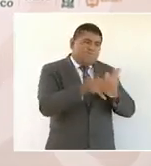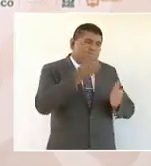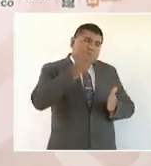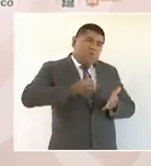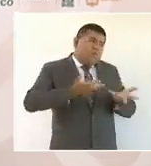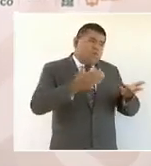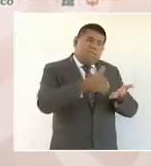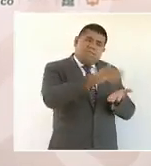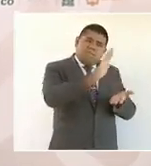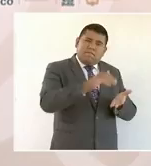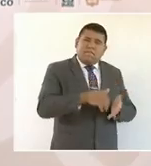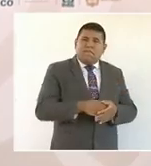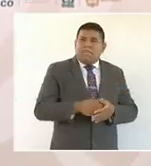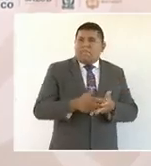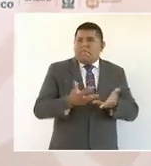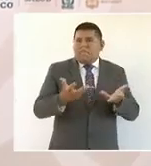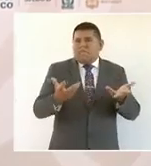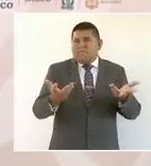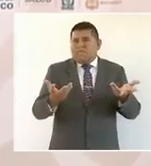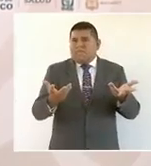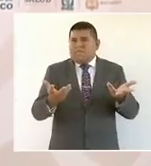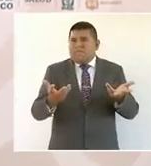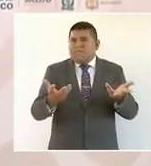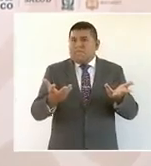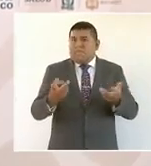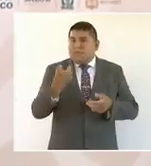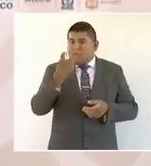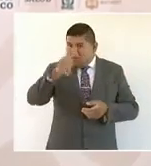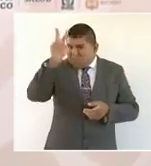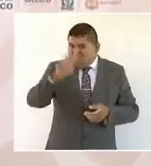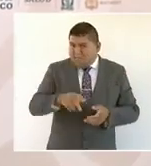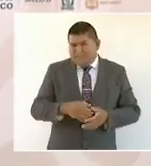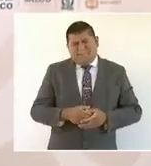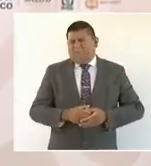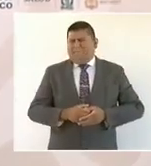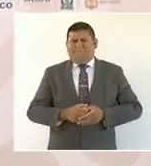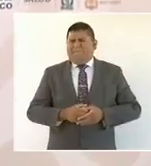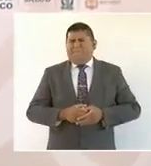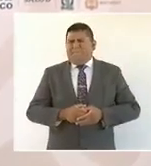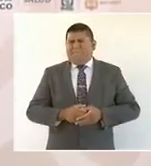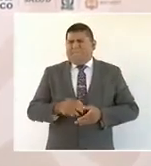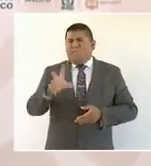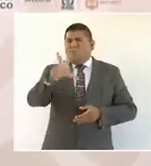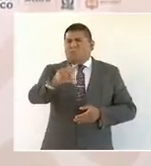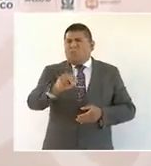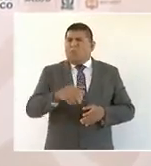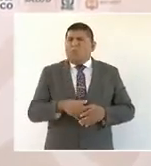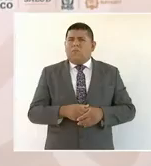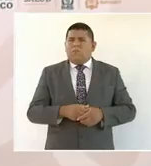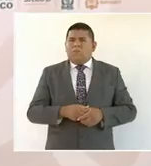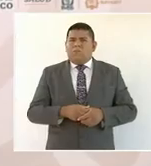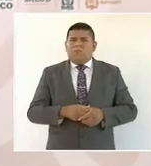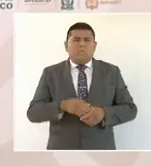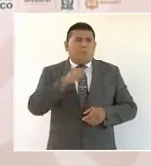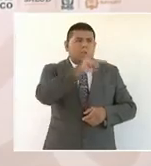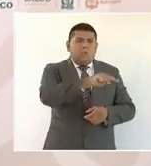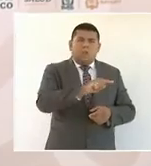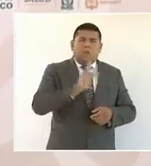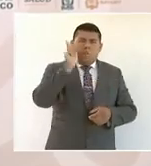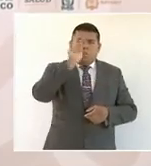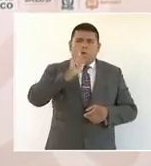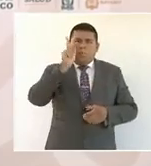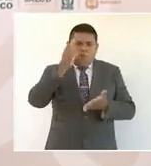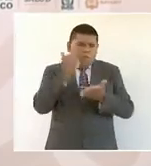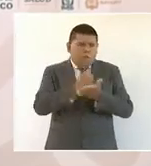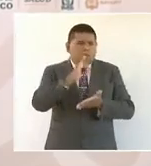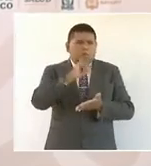Y eso pues no es cierto. No es que no pasara el examen,